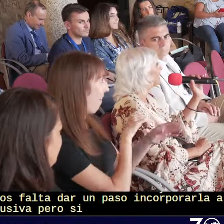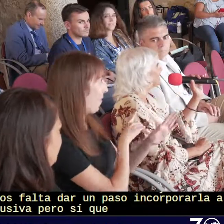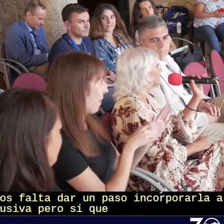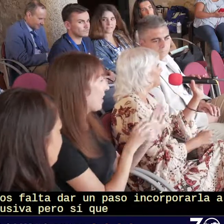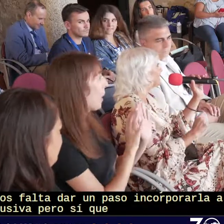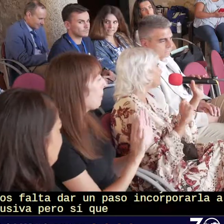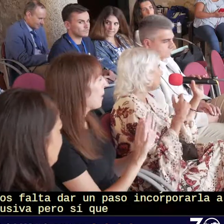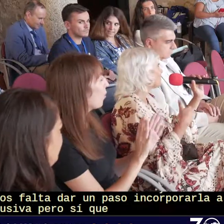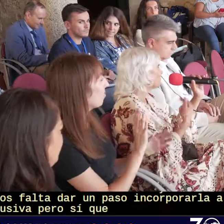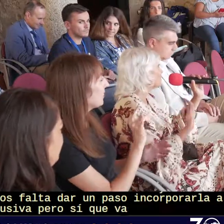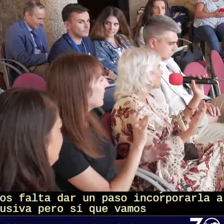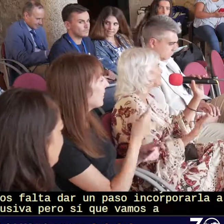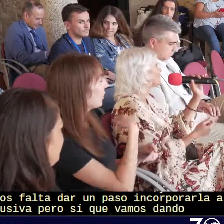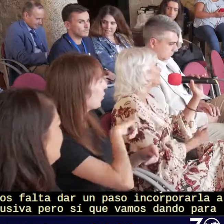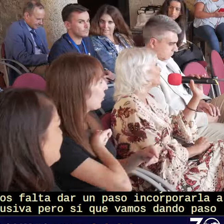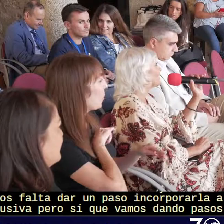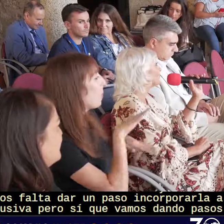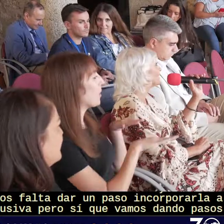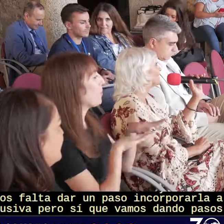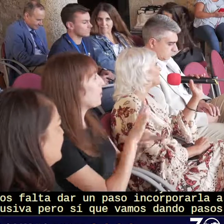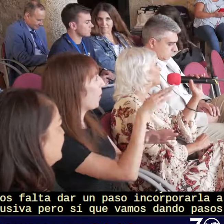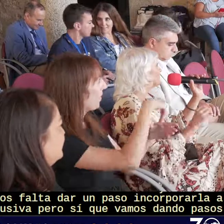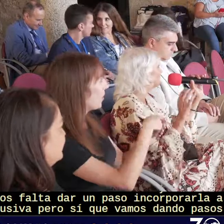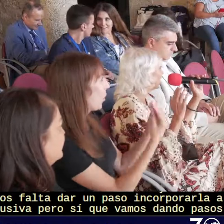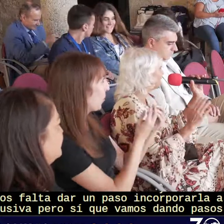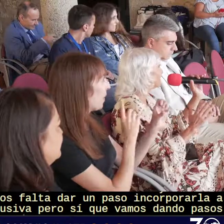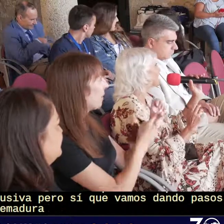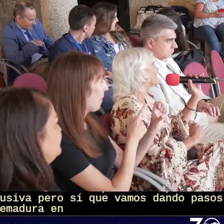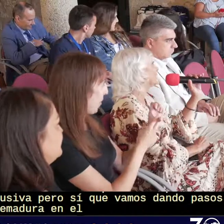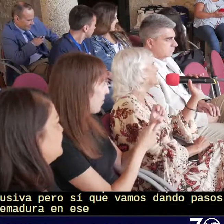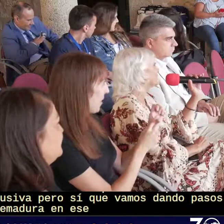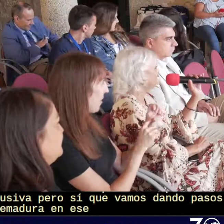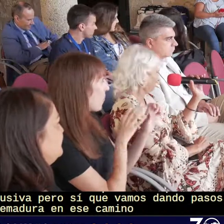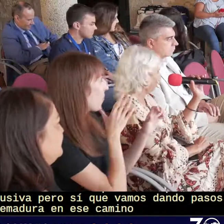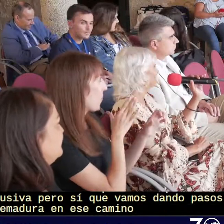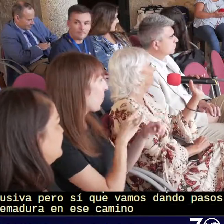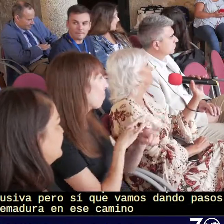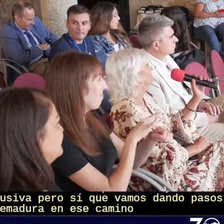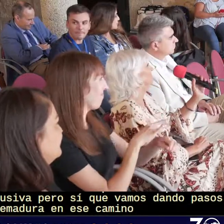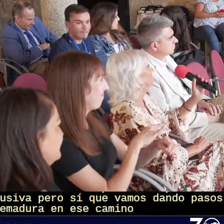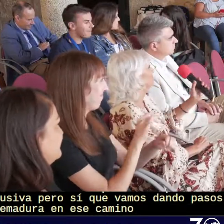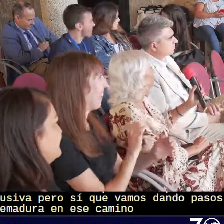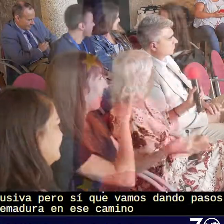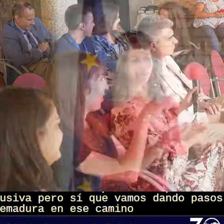que vamos dando pasos dentro de la junta de extremadura en ese camino